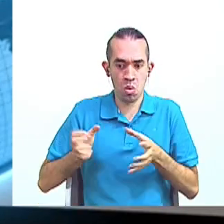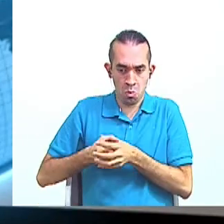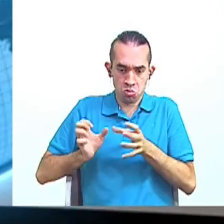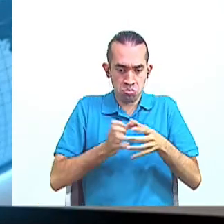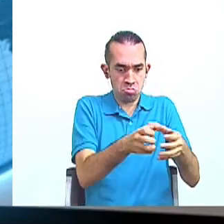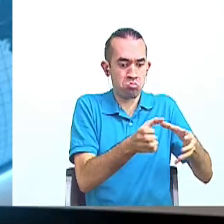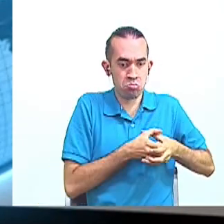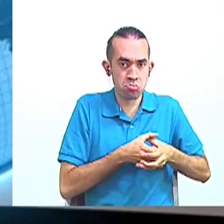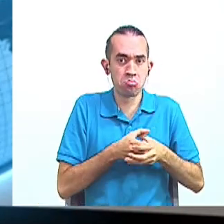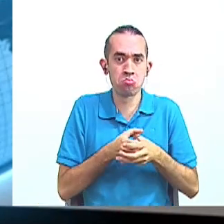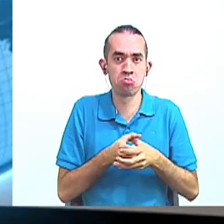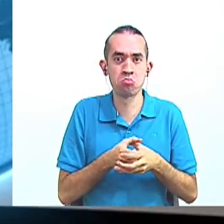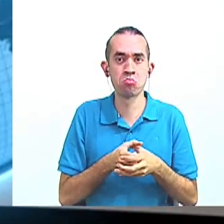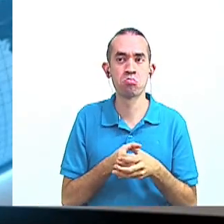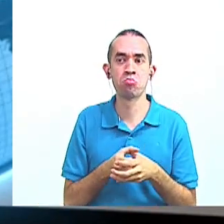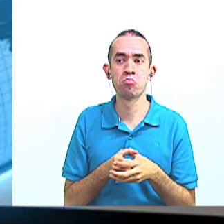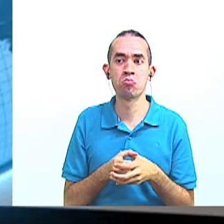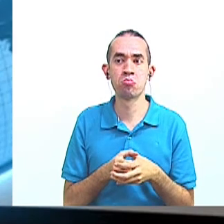agrupaciones que